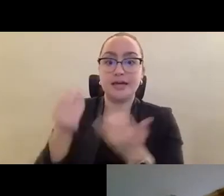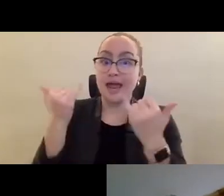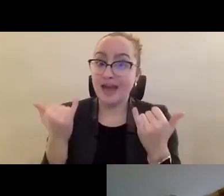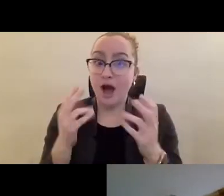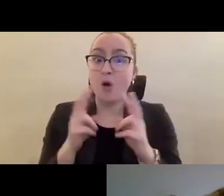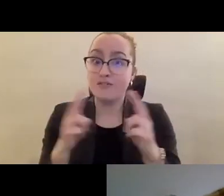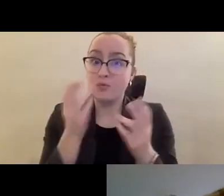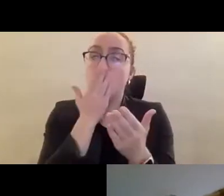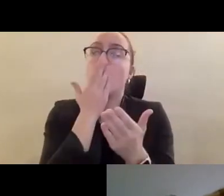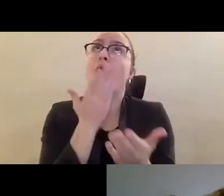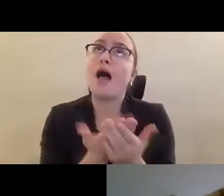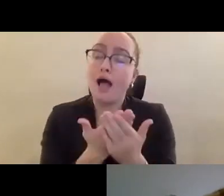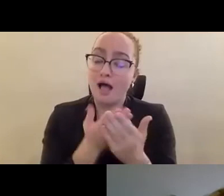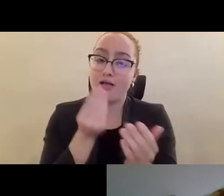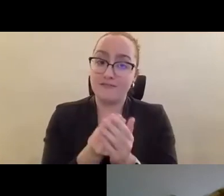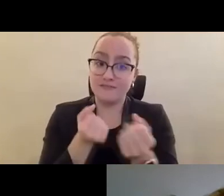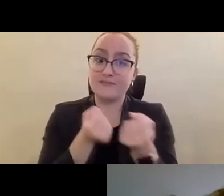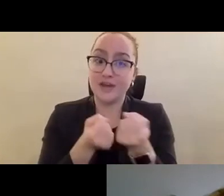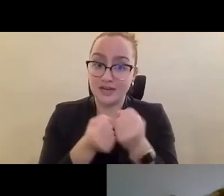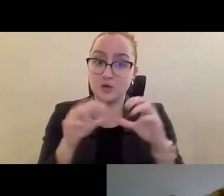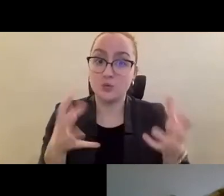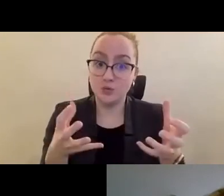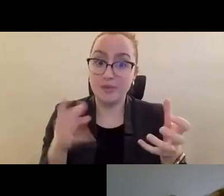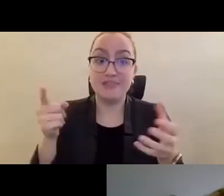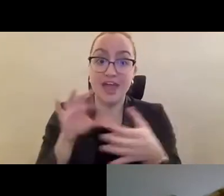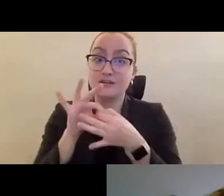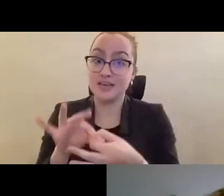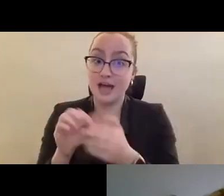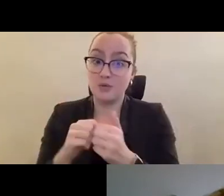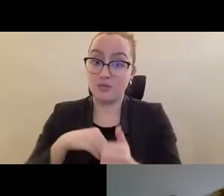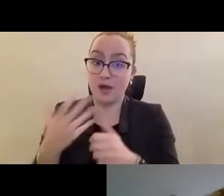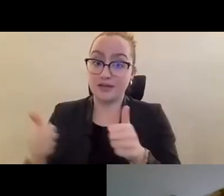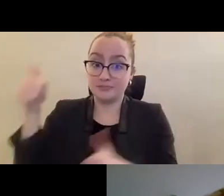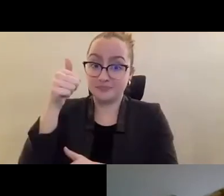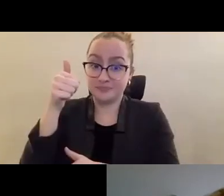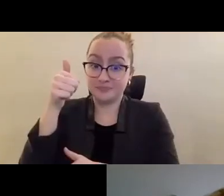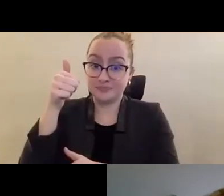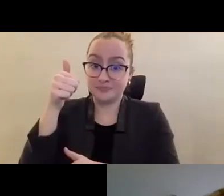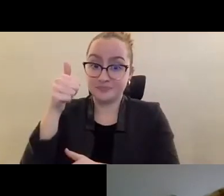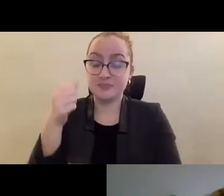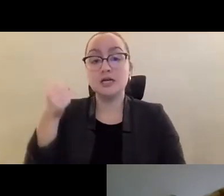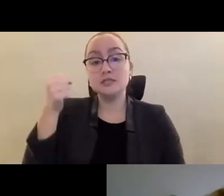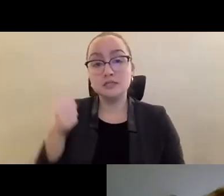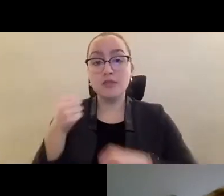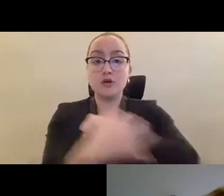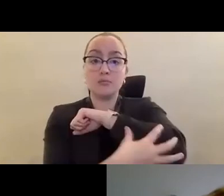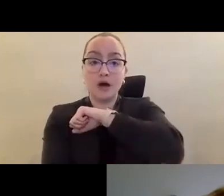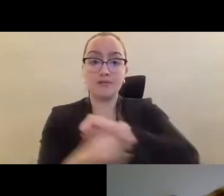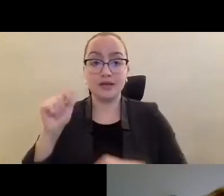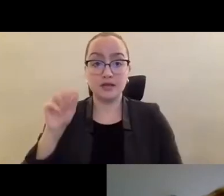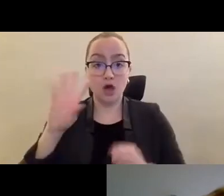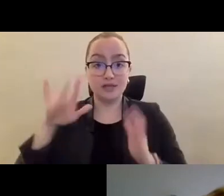Y hoy, estos grupos tienen mucho poder y están muy bien fundados y tienen raíces y tienen conexiones